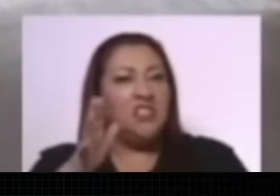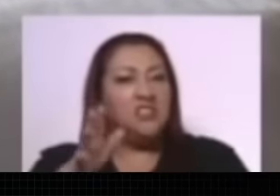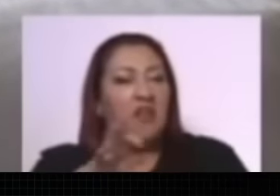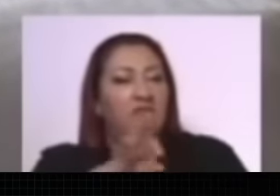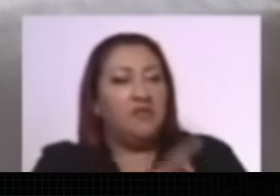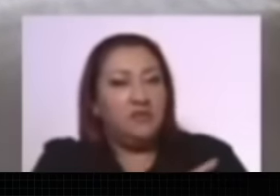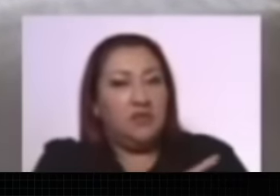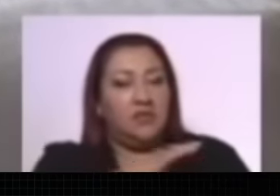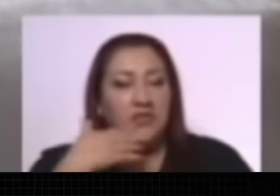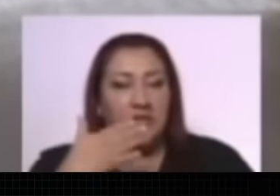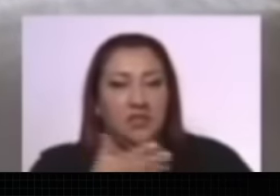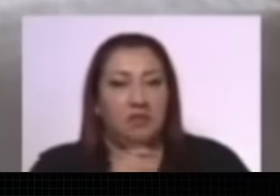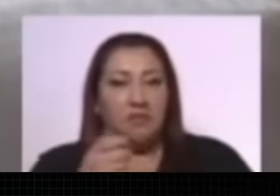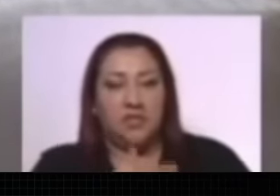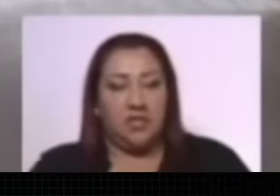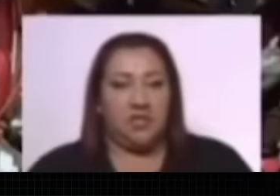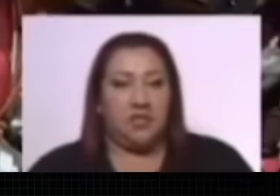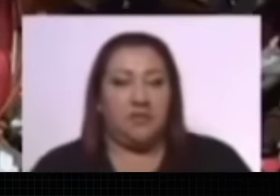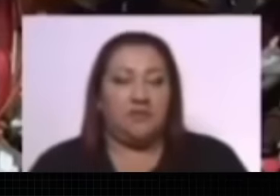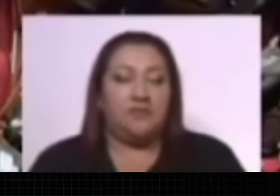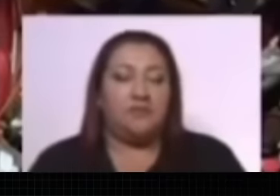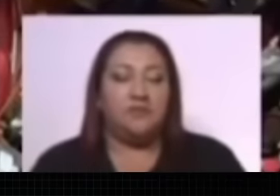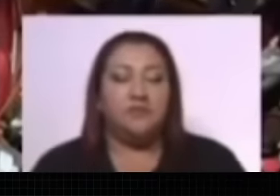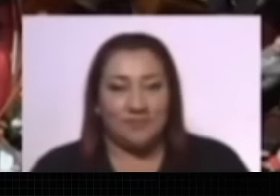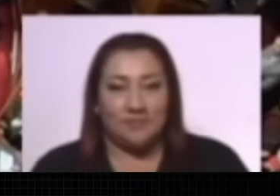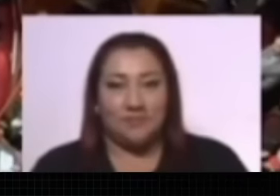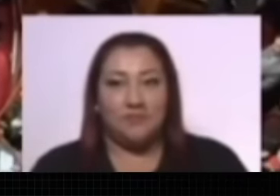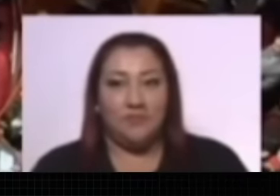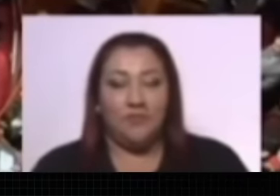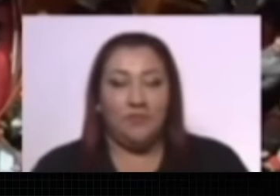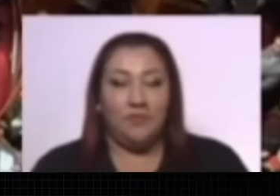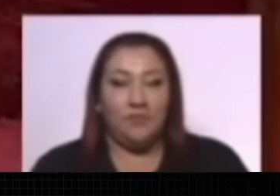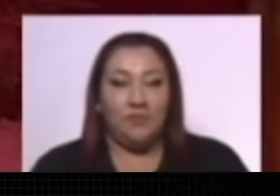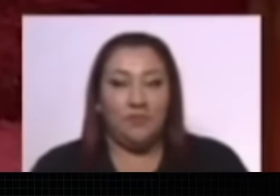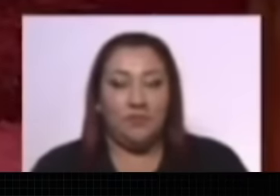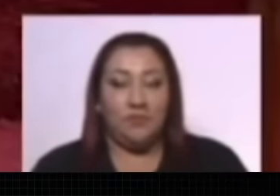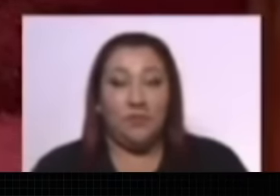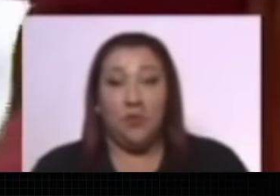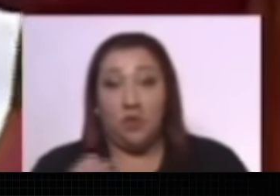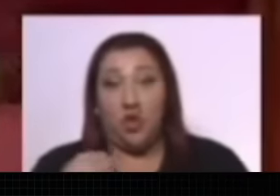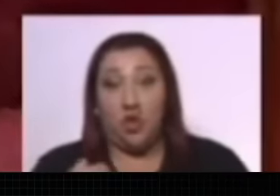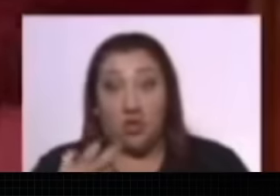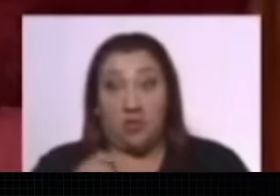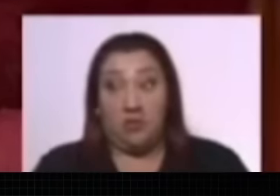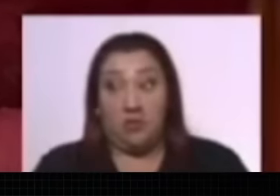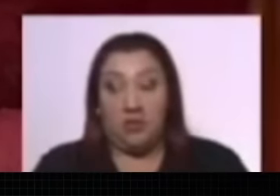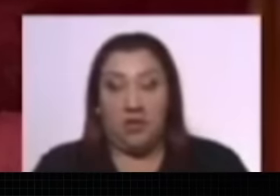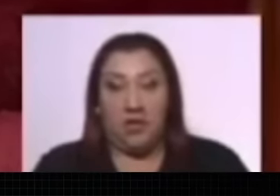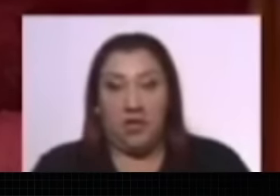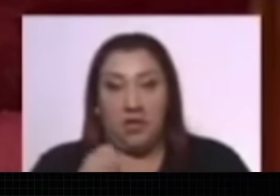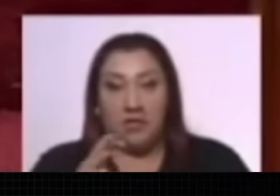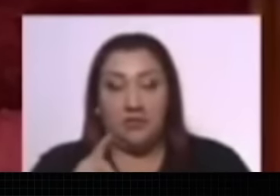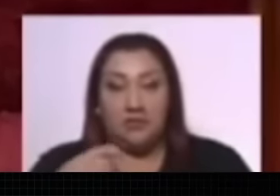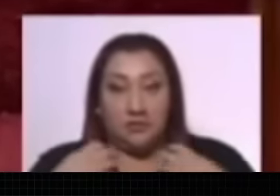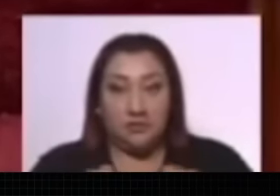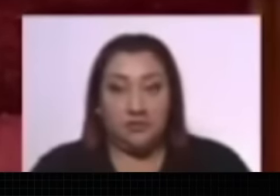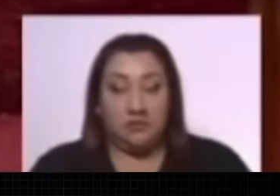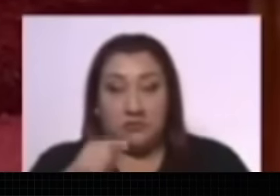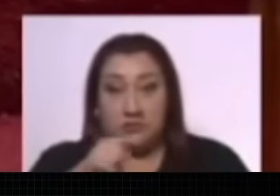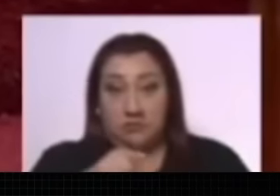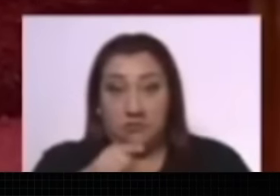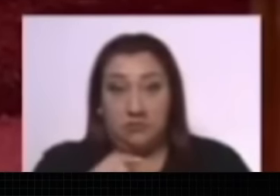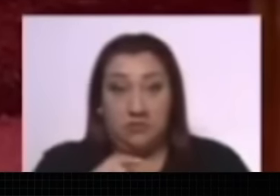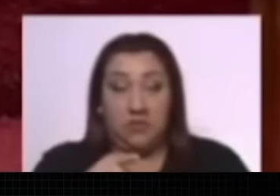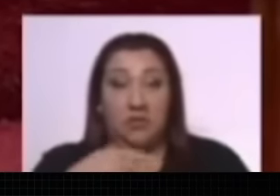fiscal. Gracias, señor presidente. Gracias, congresista. Bueno, yo quiero comenzar diciendo que el abogado de la